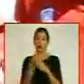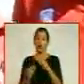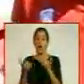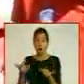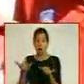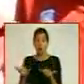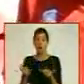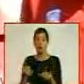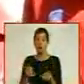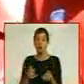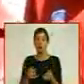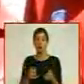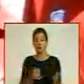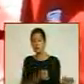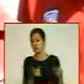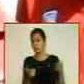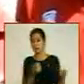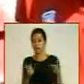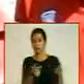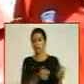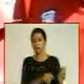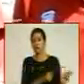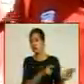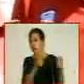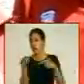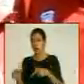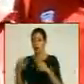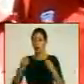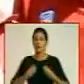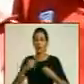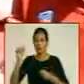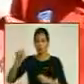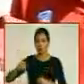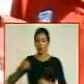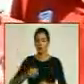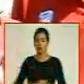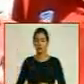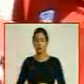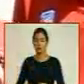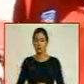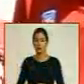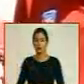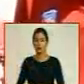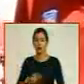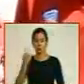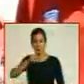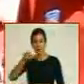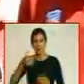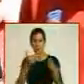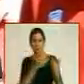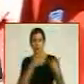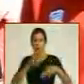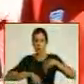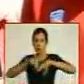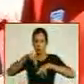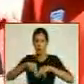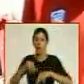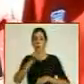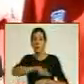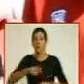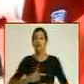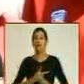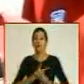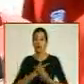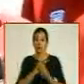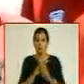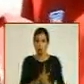allá, están mudándose para acá, para estos sectores que yo les nombré anteriormente, y con los maestros de obra y personas voluntarias de acá de la